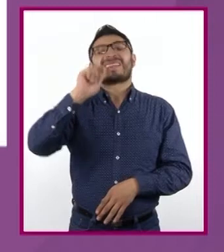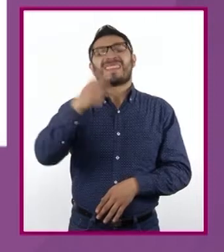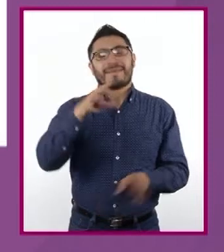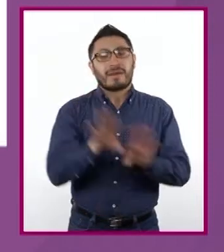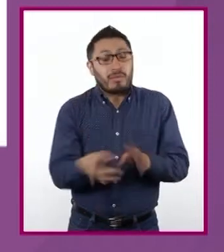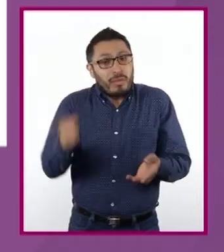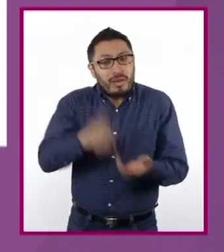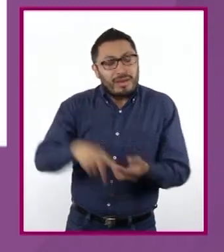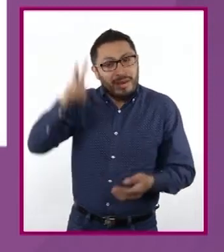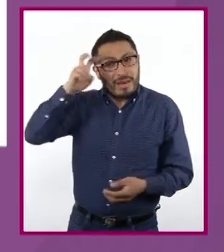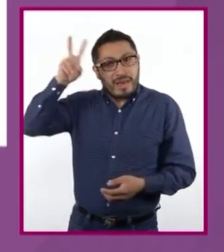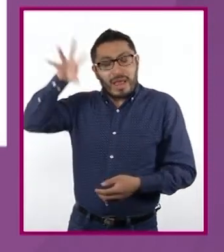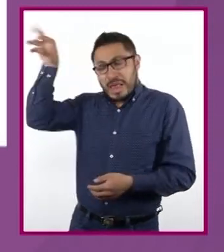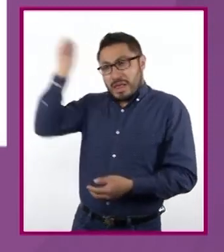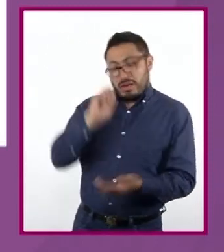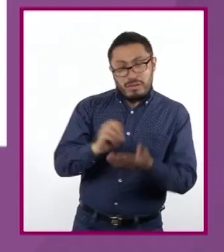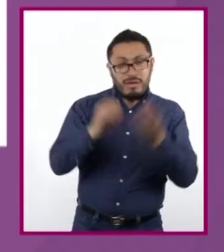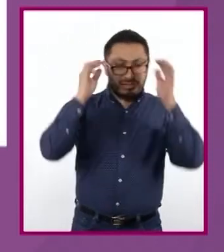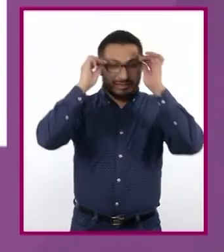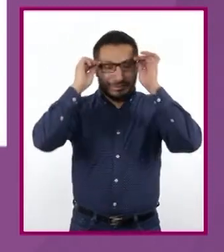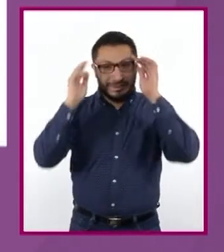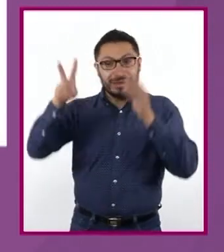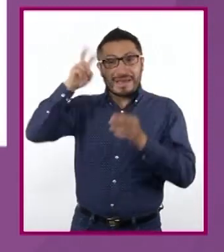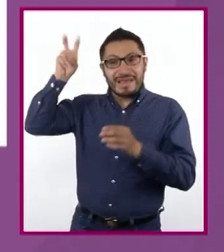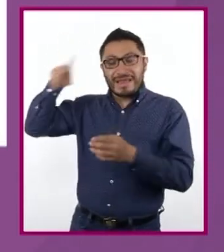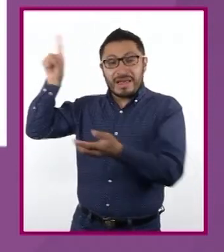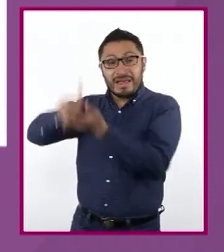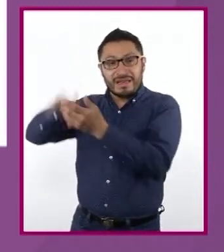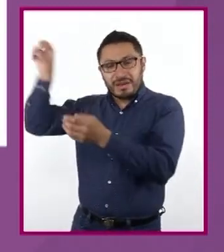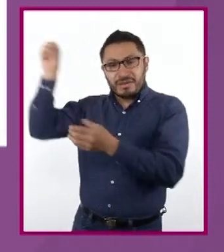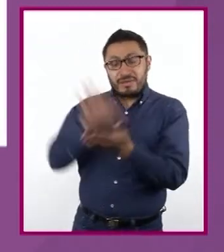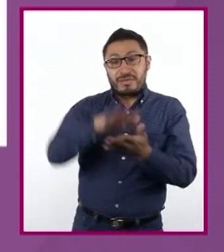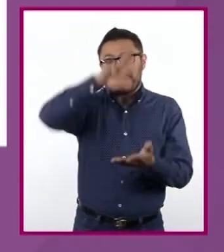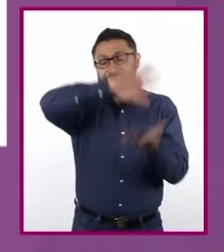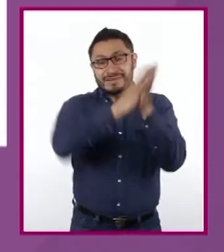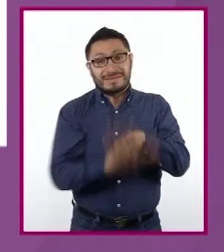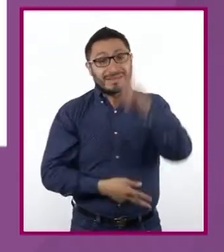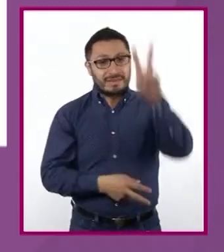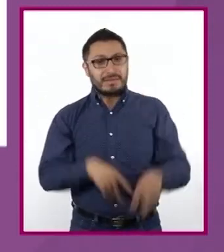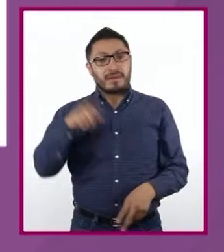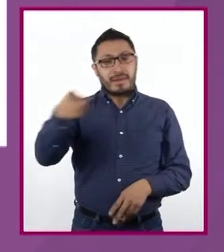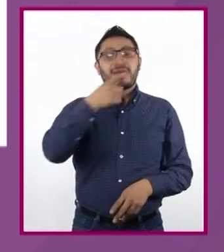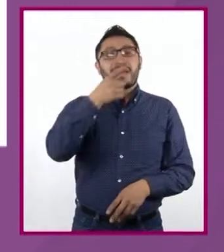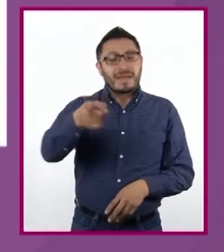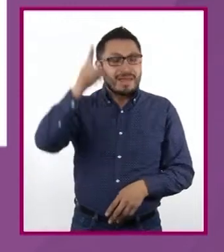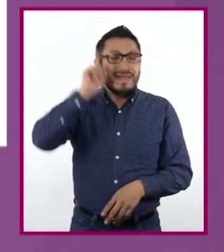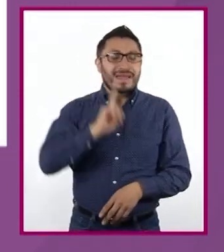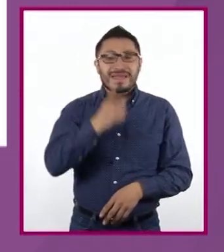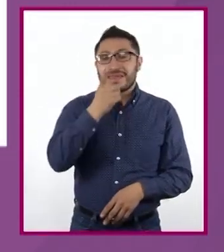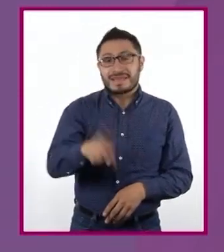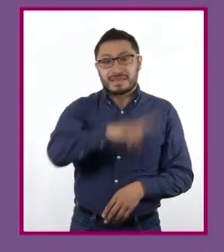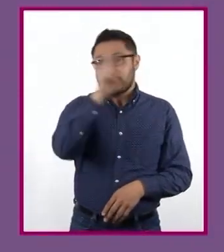sueños. Sin embargo, ella dijo que nunca pintó lo que soñó, sino su propia realidad.